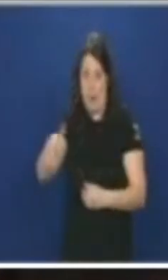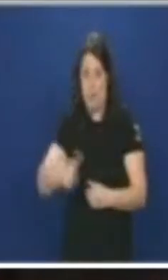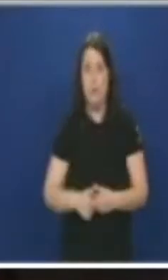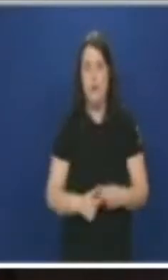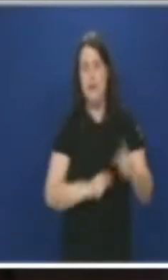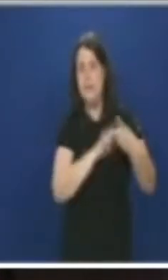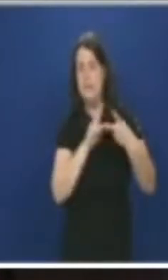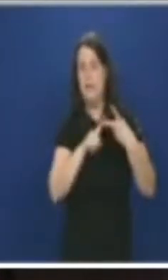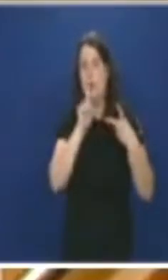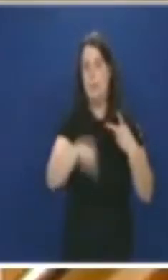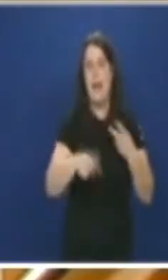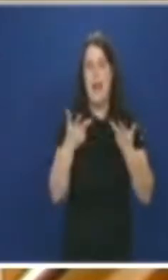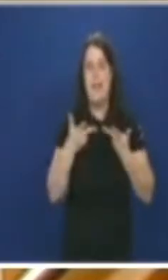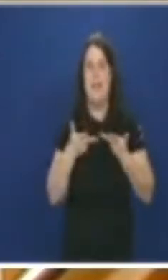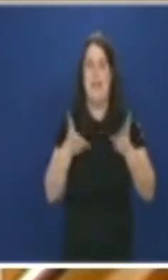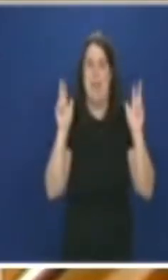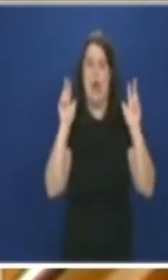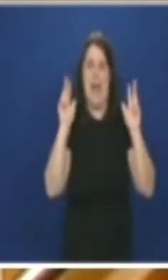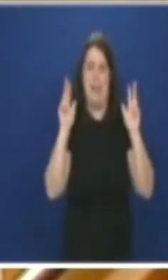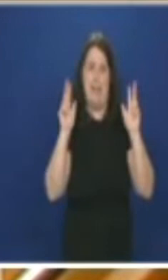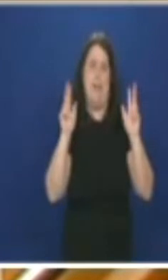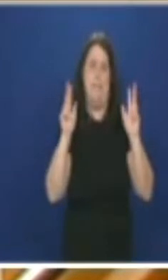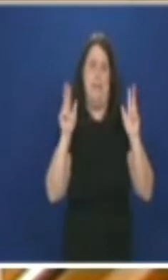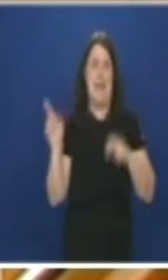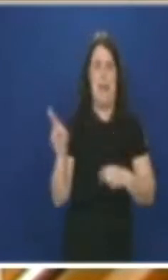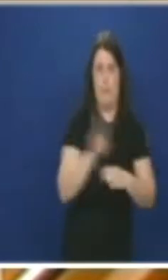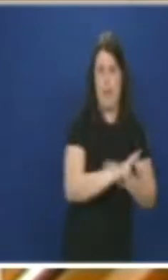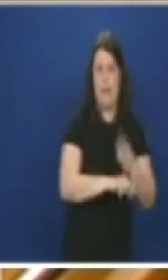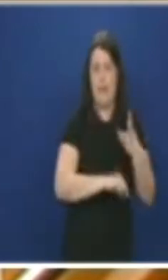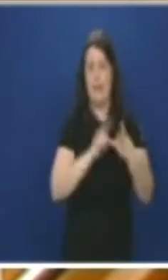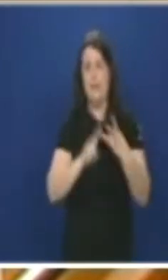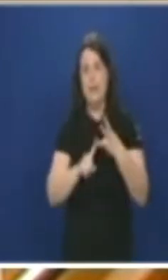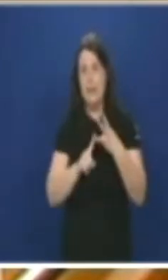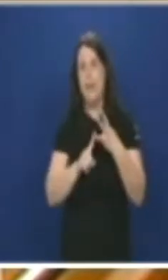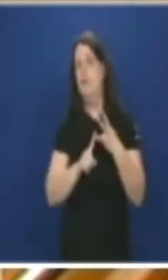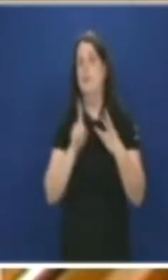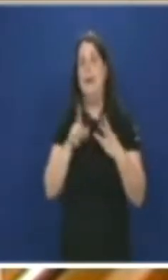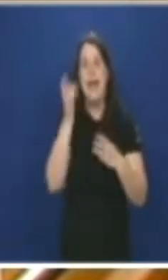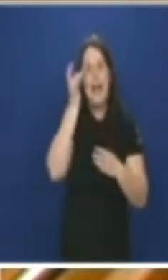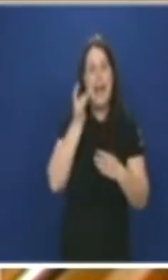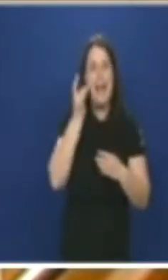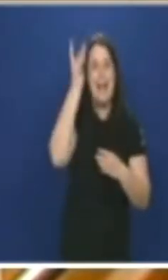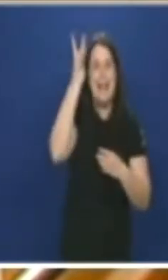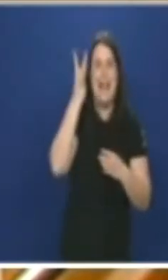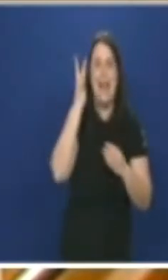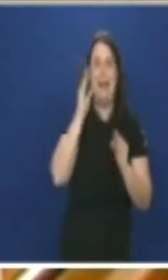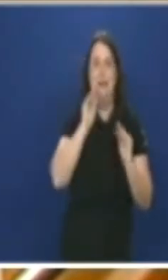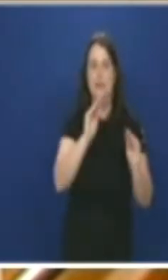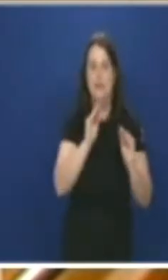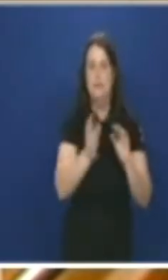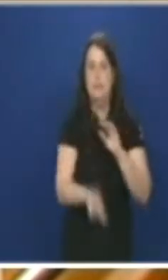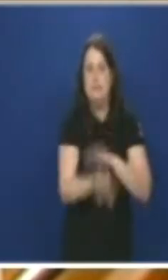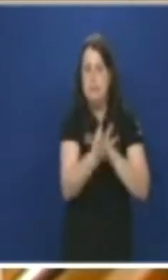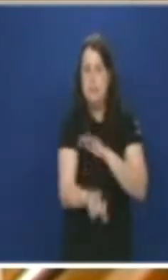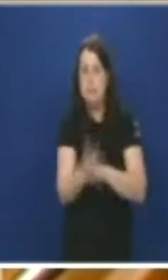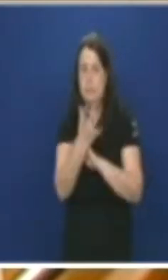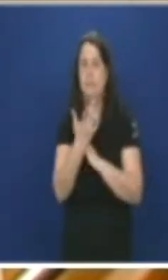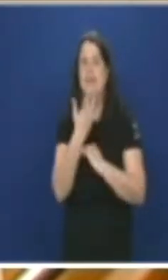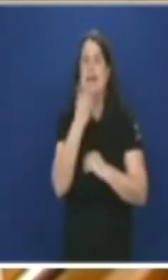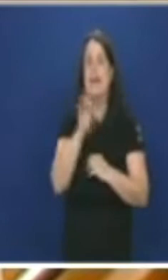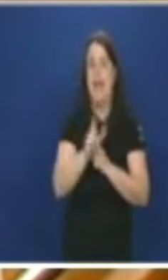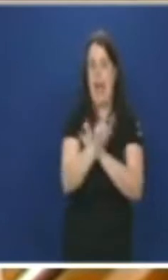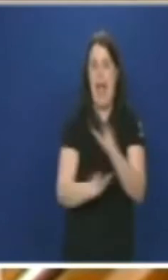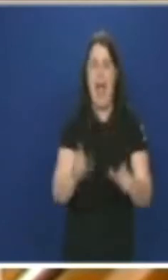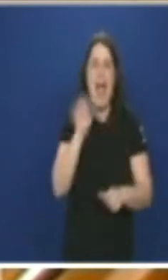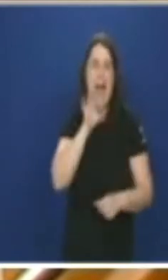dunha democracia recuperada, e en terceiro lugar, de ideas fecundas, sementadas por galegos,